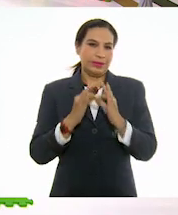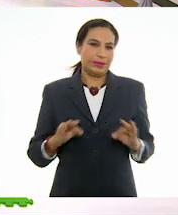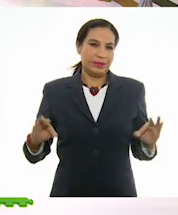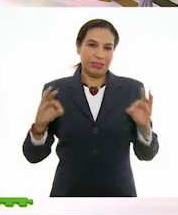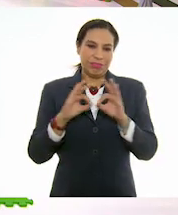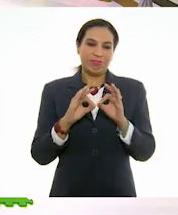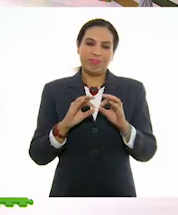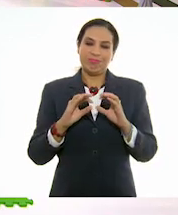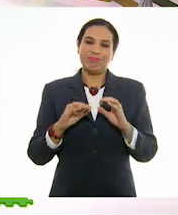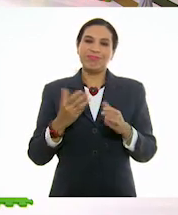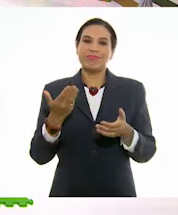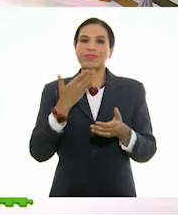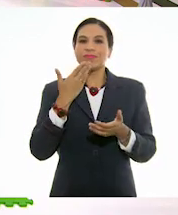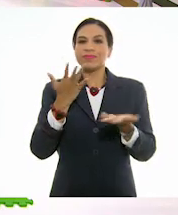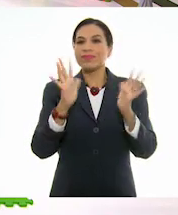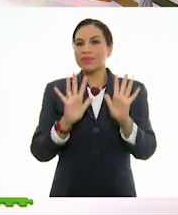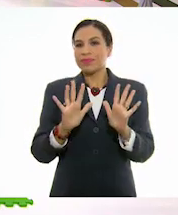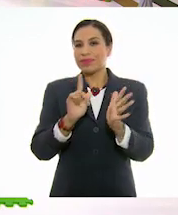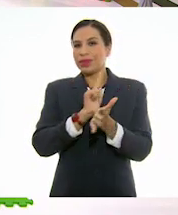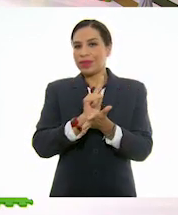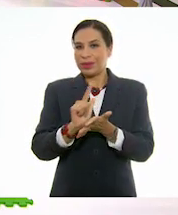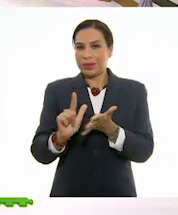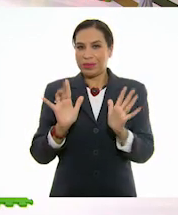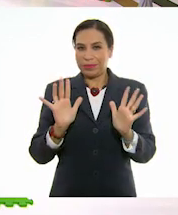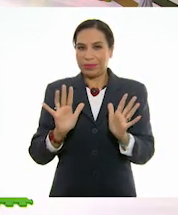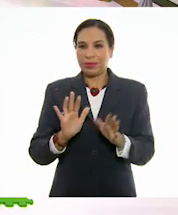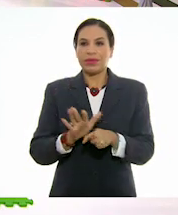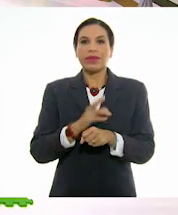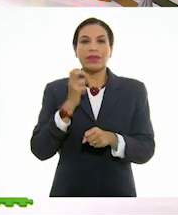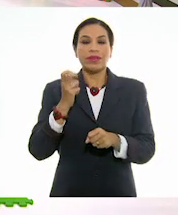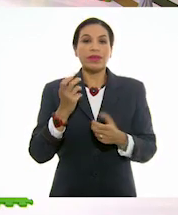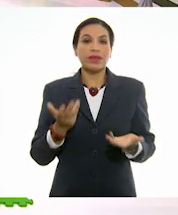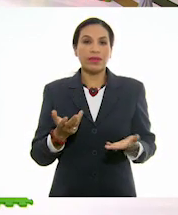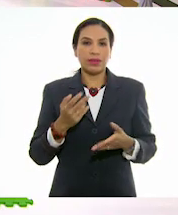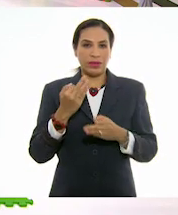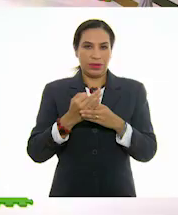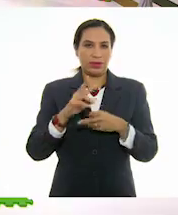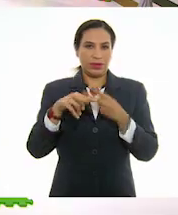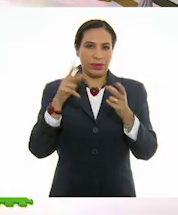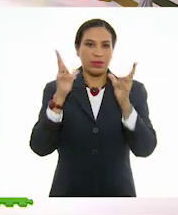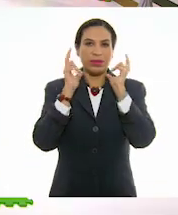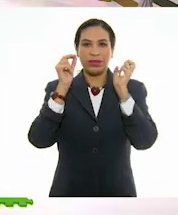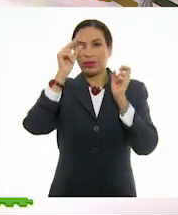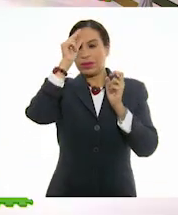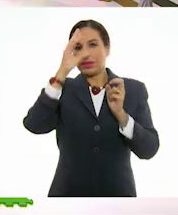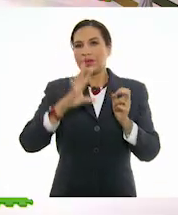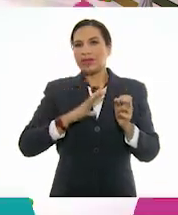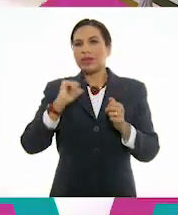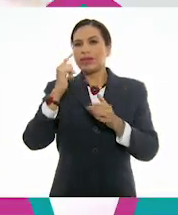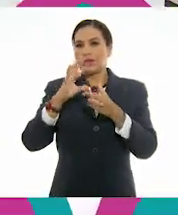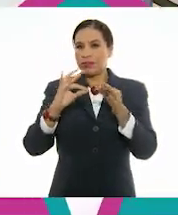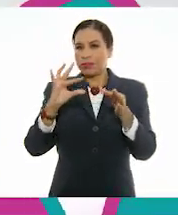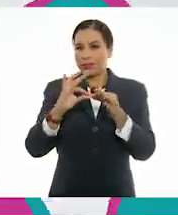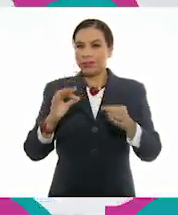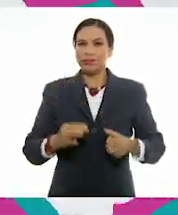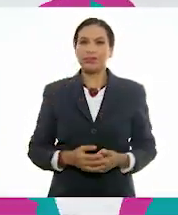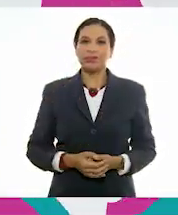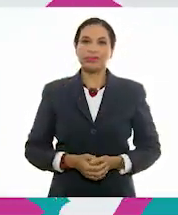importante mantener nuestras manos limpias. Así que vamos con ajo listo que tiene algo que decirnos.